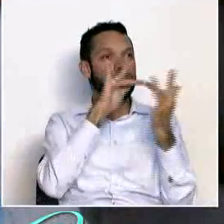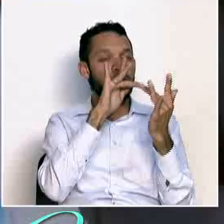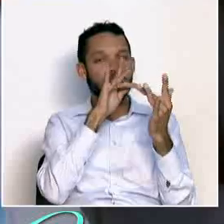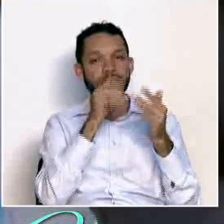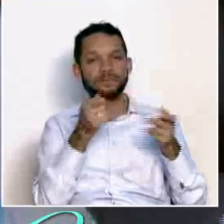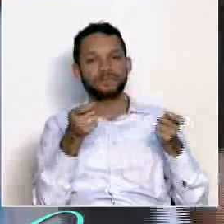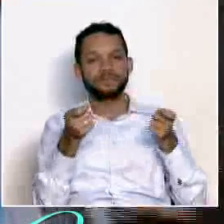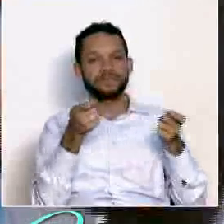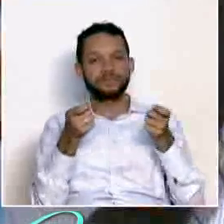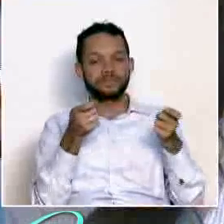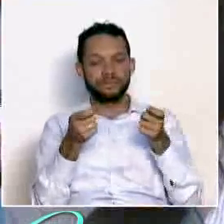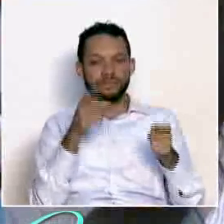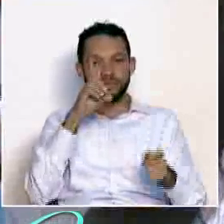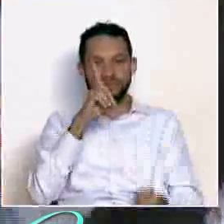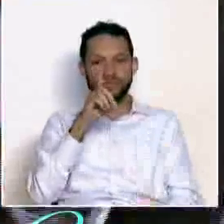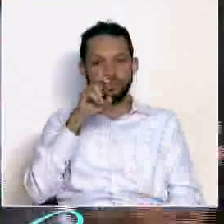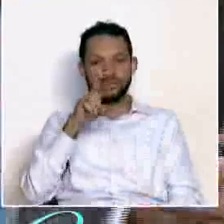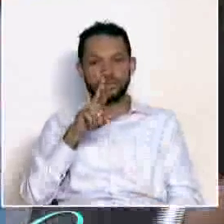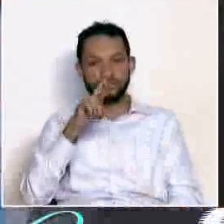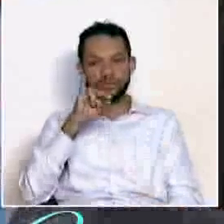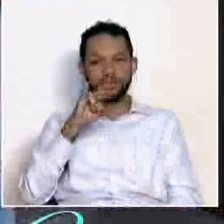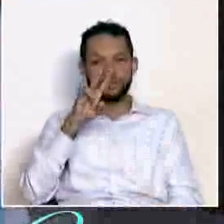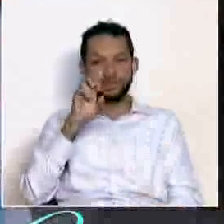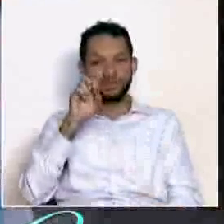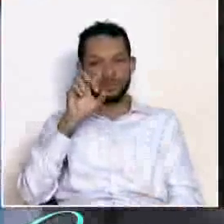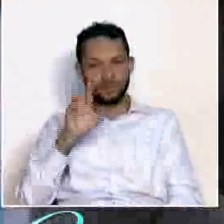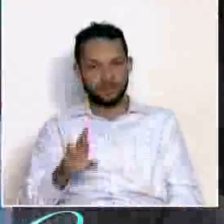método braídico.